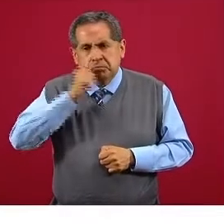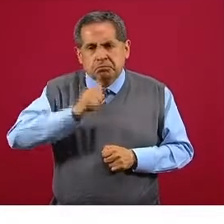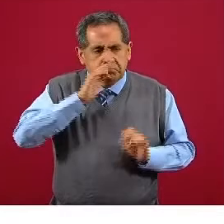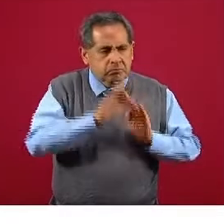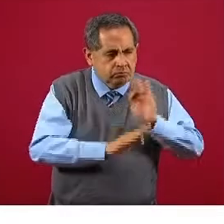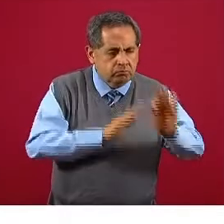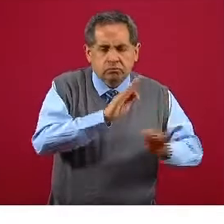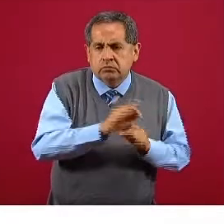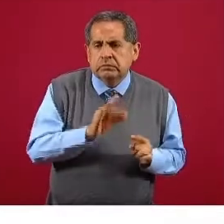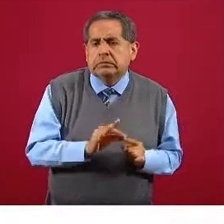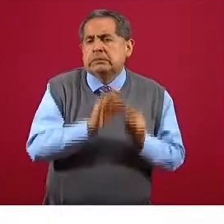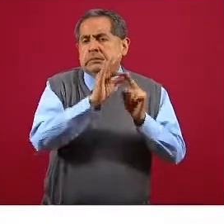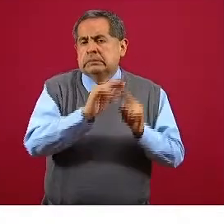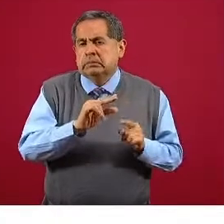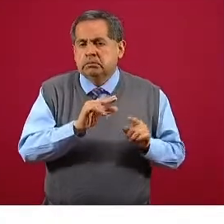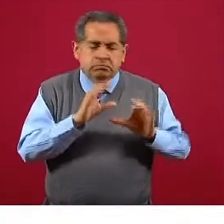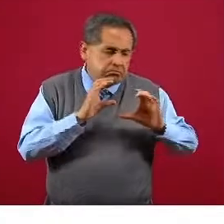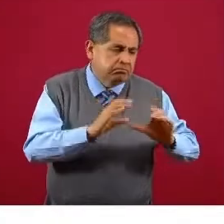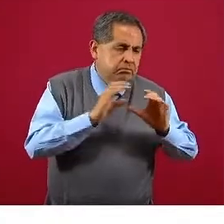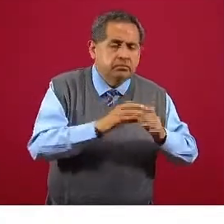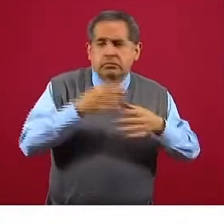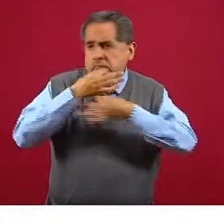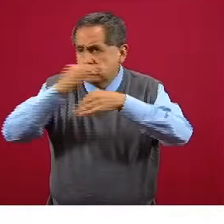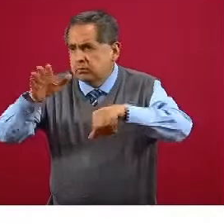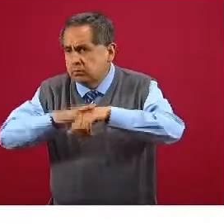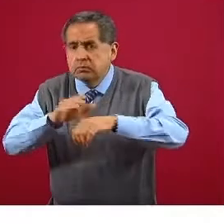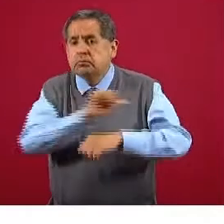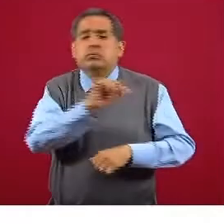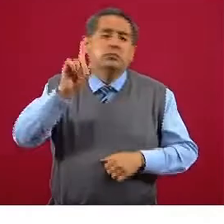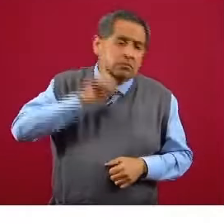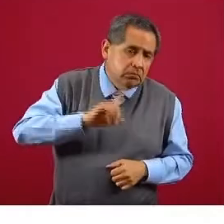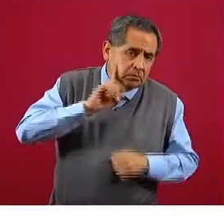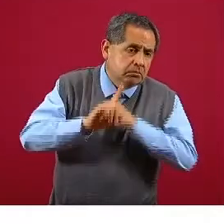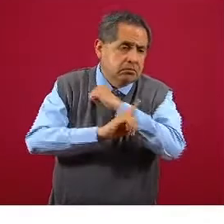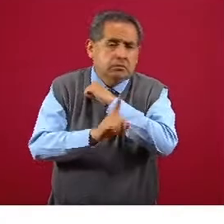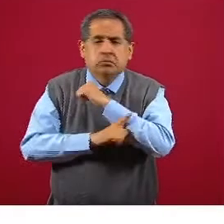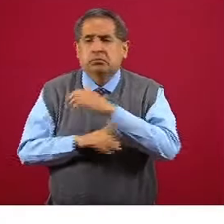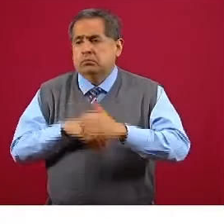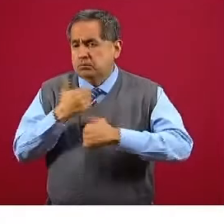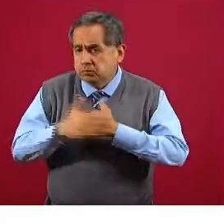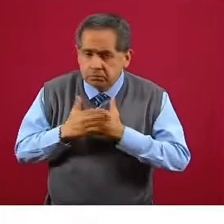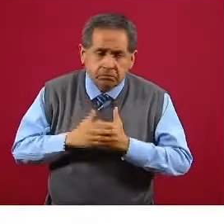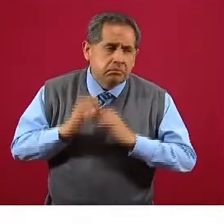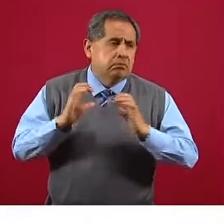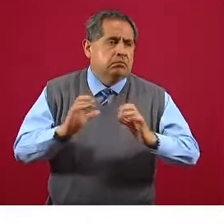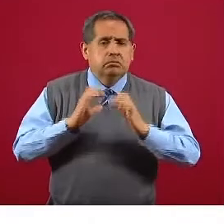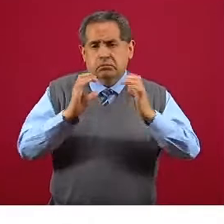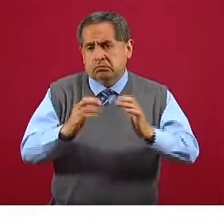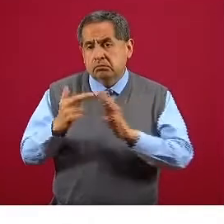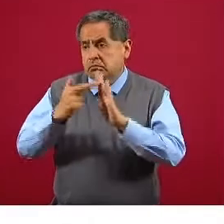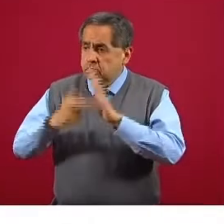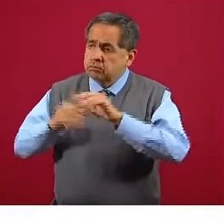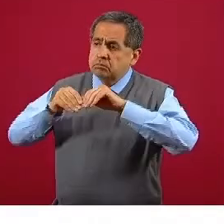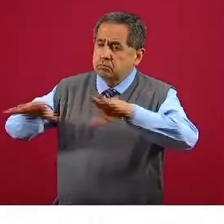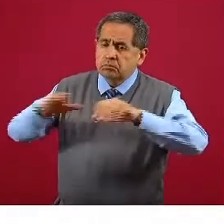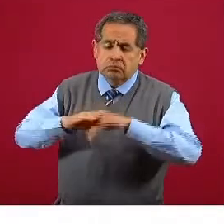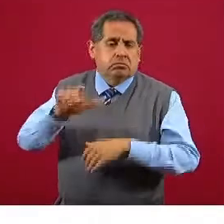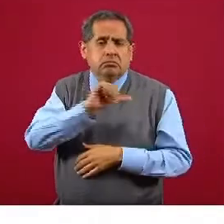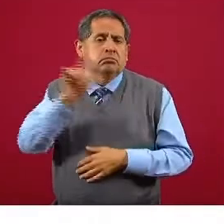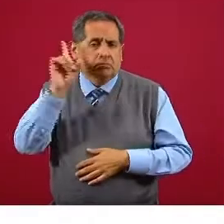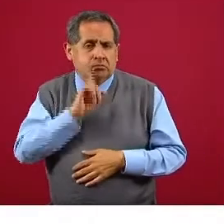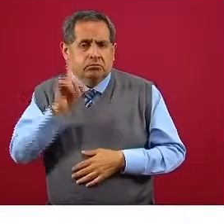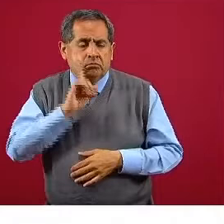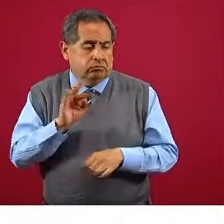ejerció una protección especial, tanto en los mensajes como en los diferentes lineamientos o marcos legales que se emitieron